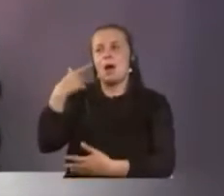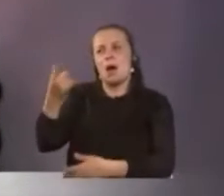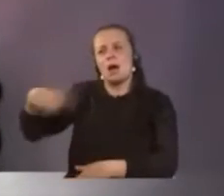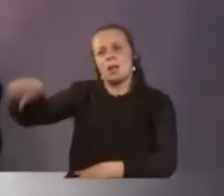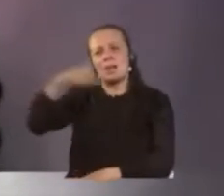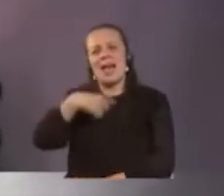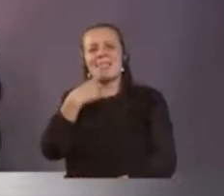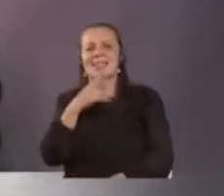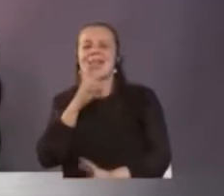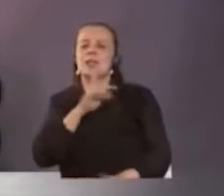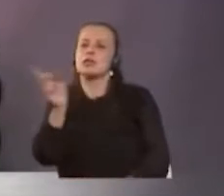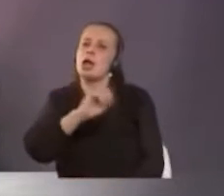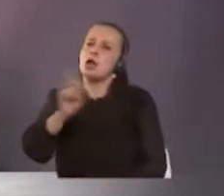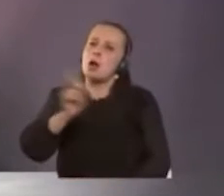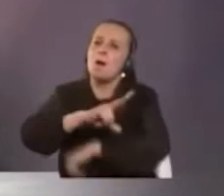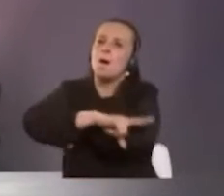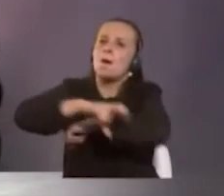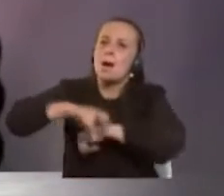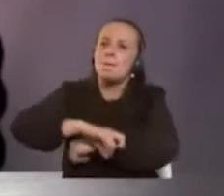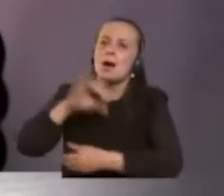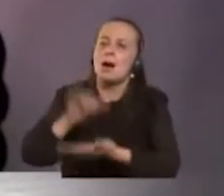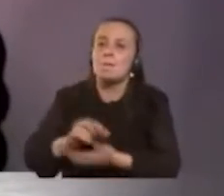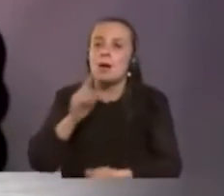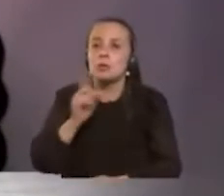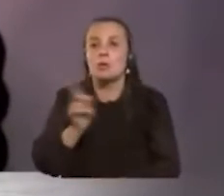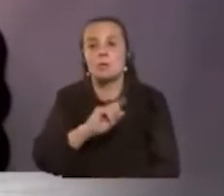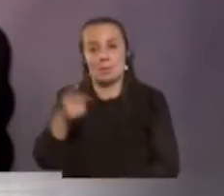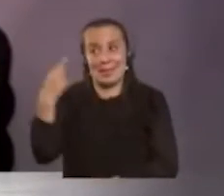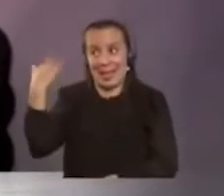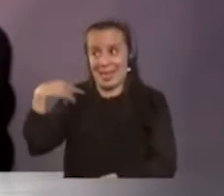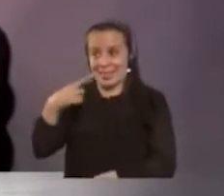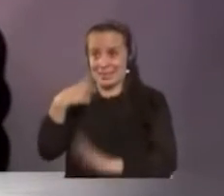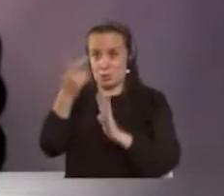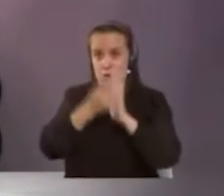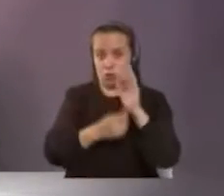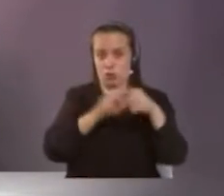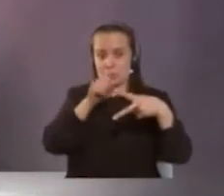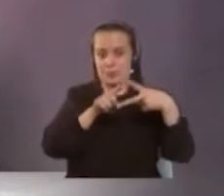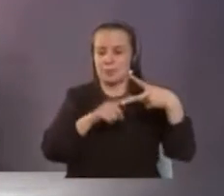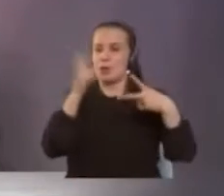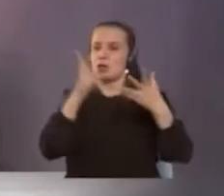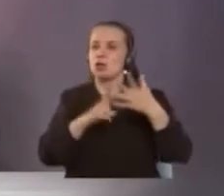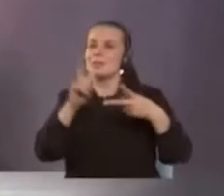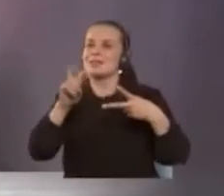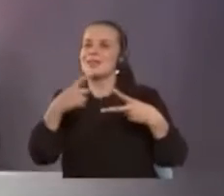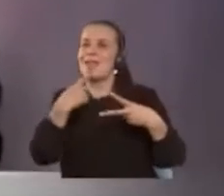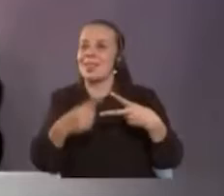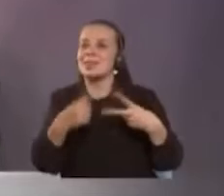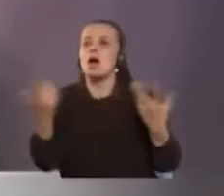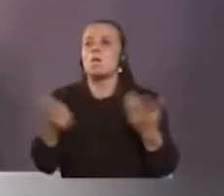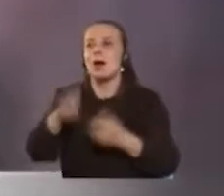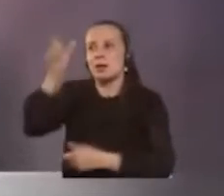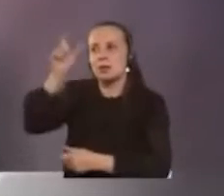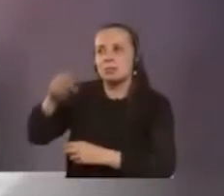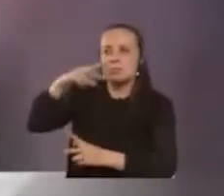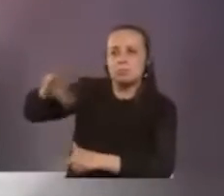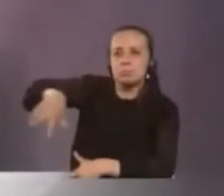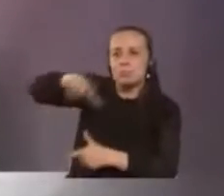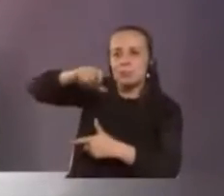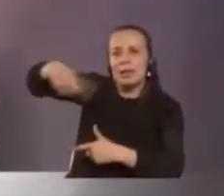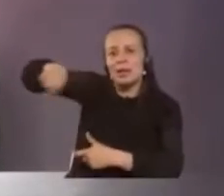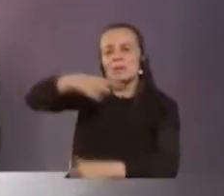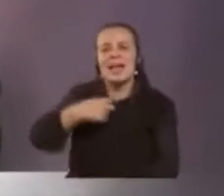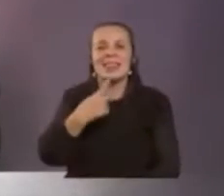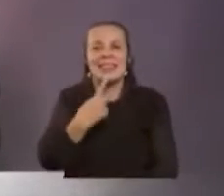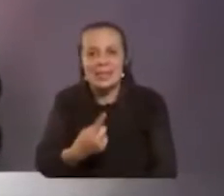roban. Las dos cosas dichas en el 2007, registrador y procurador general. Y lo más impresionante de la